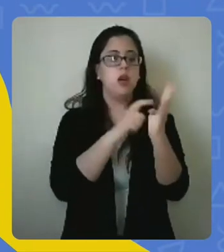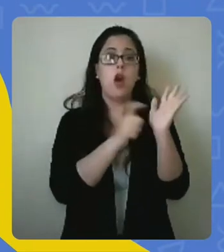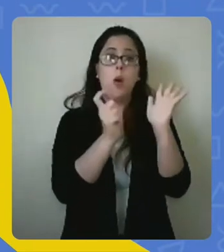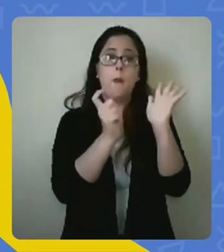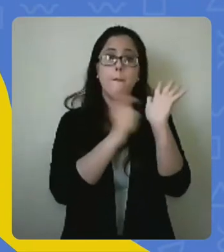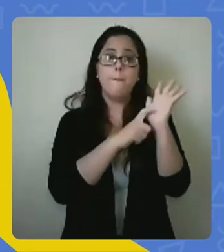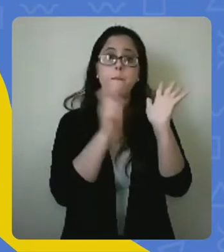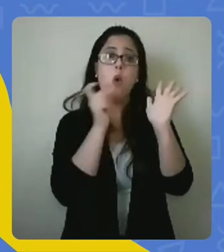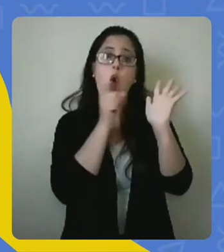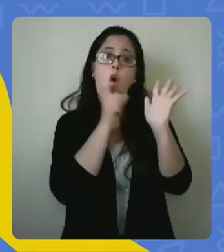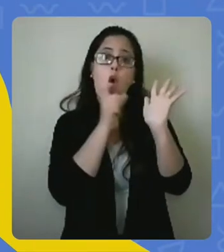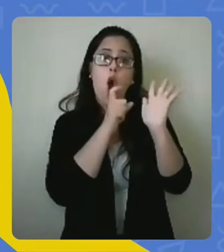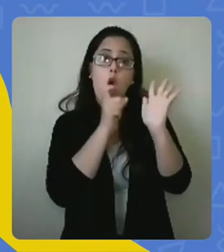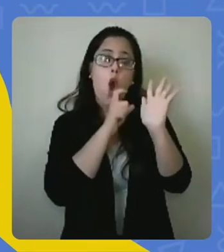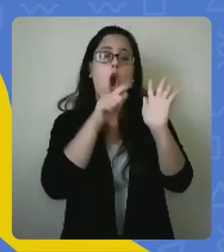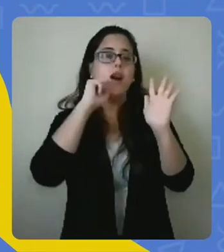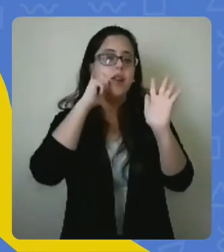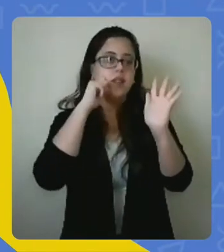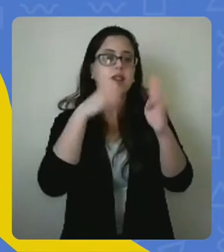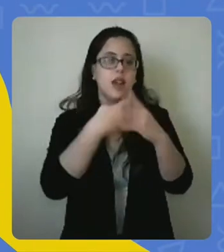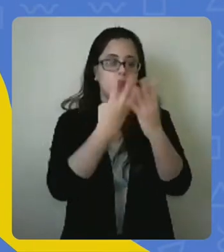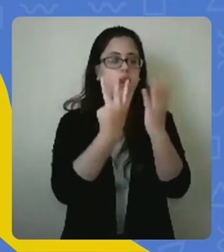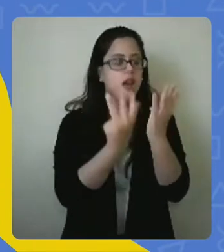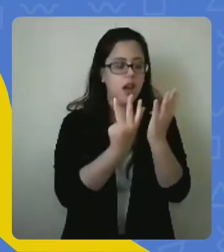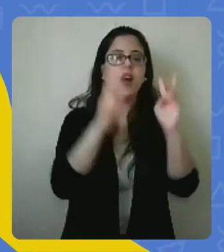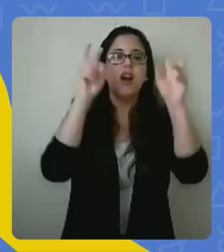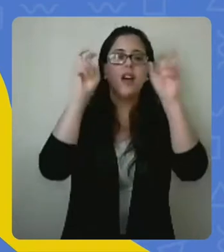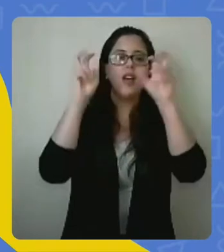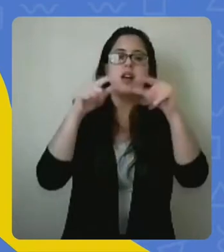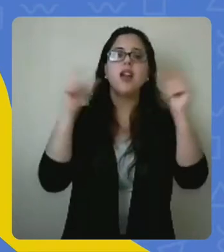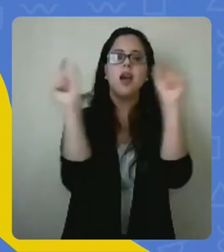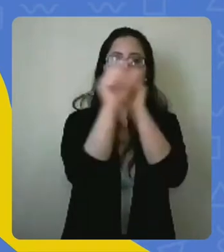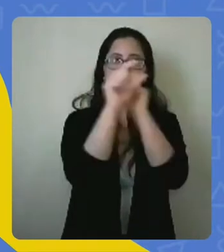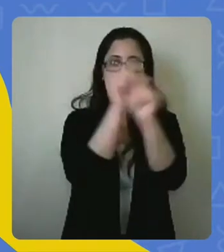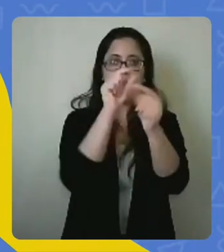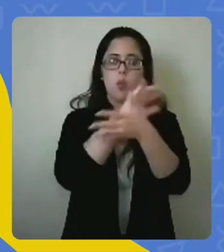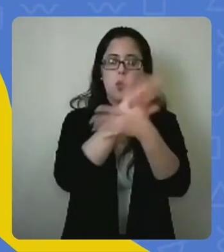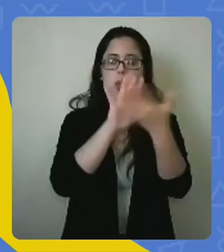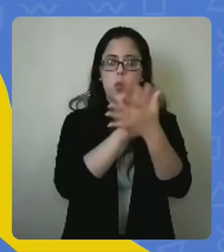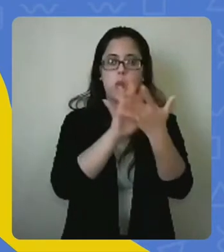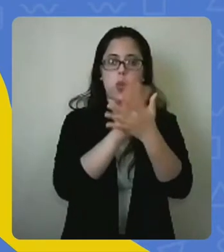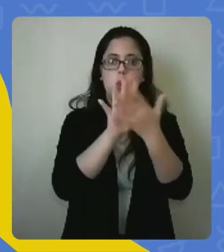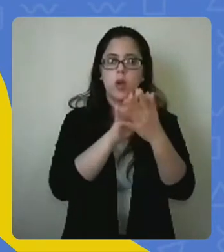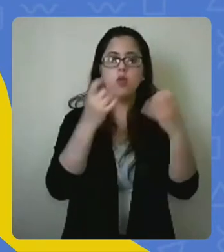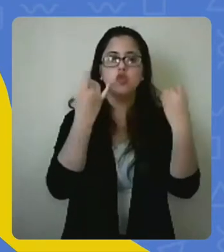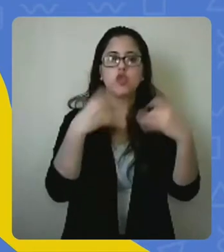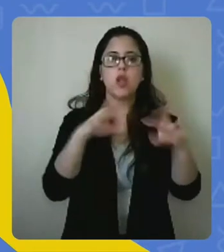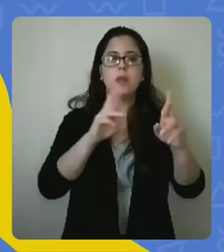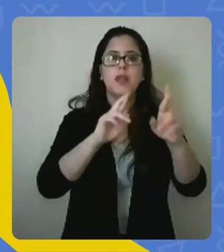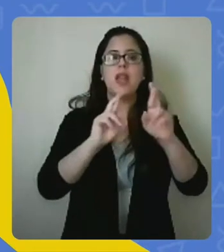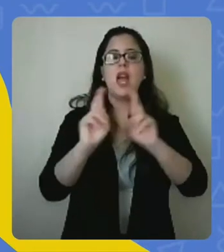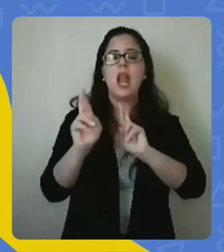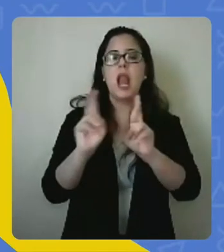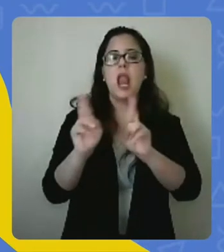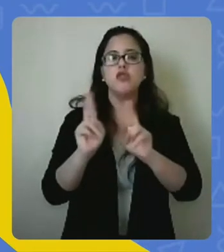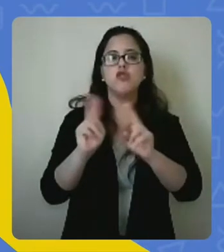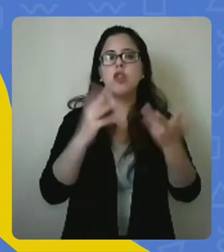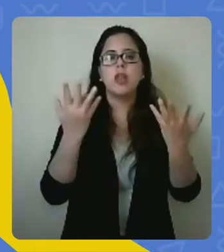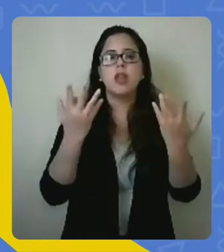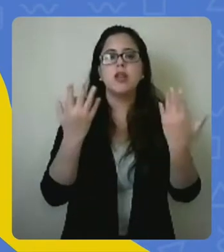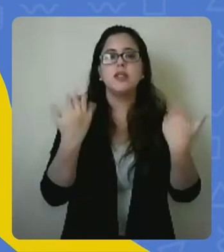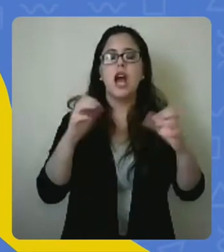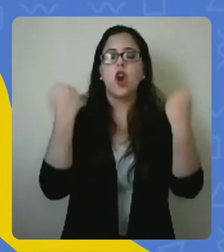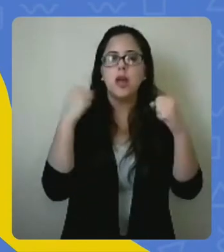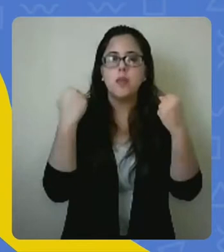vamos a armar un set de categorías semánticas. Ya, por ejemplo, puras cartas relacionadas con deportes, alimentos, animales,